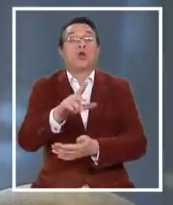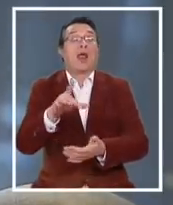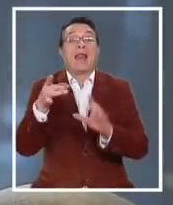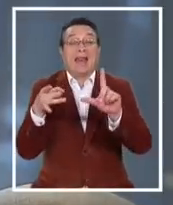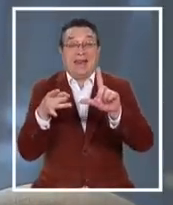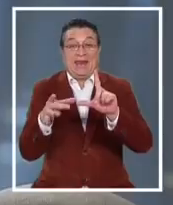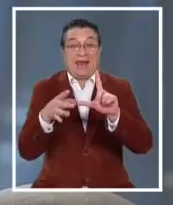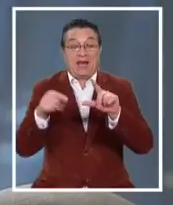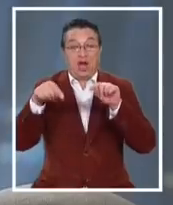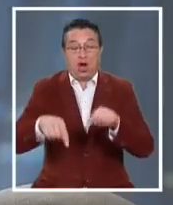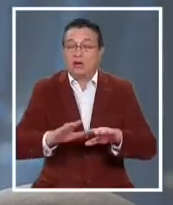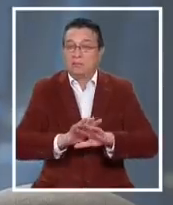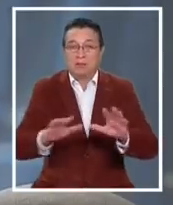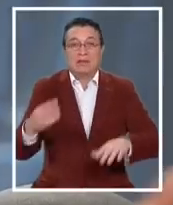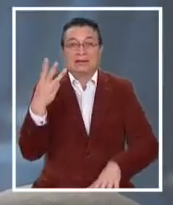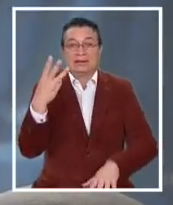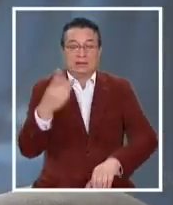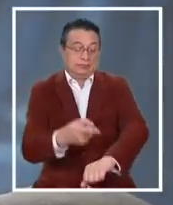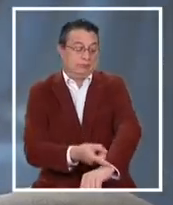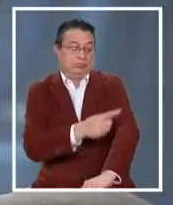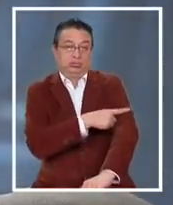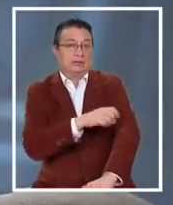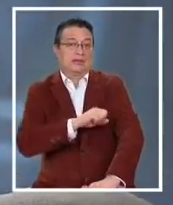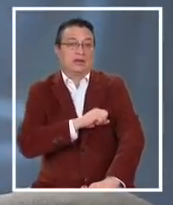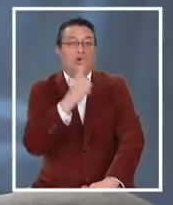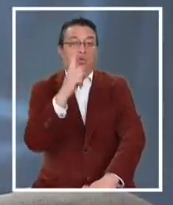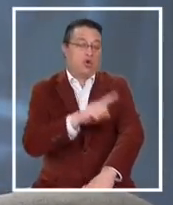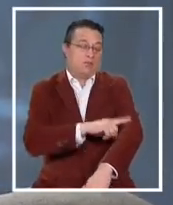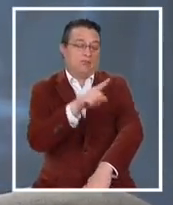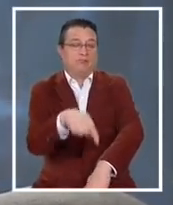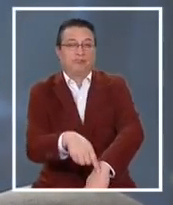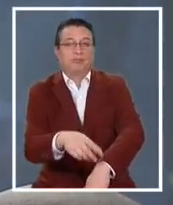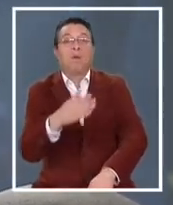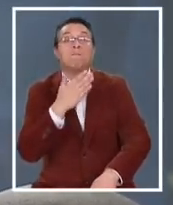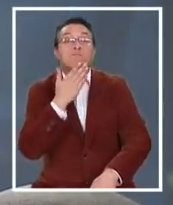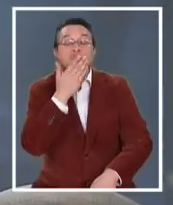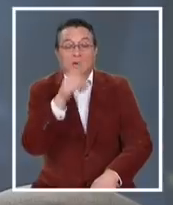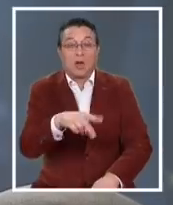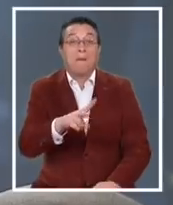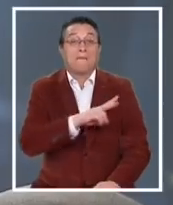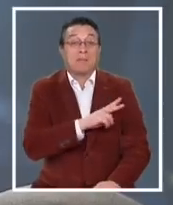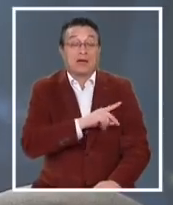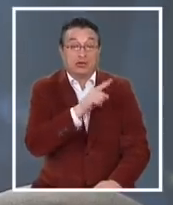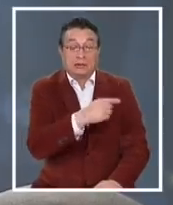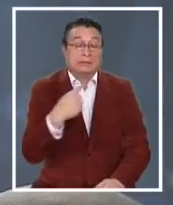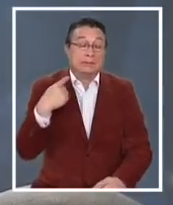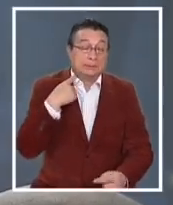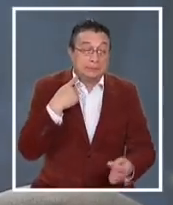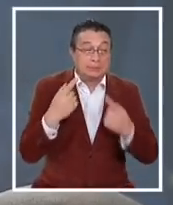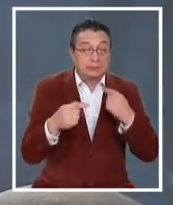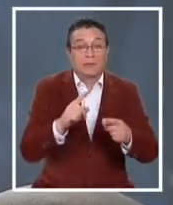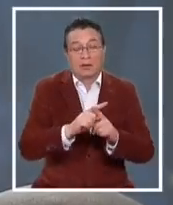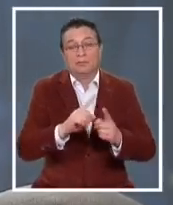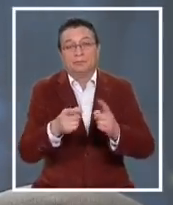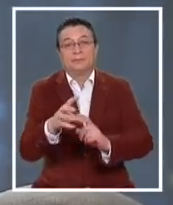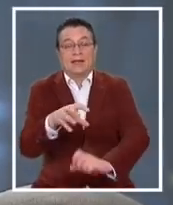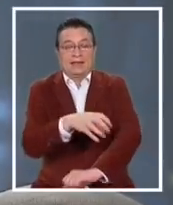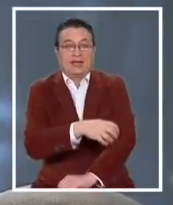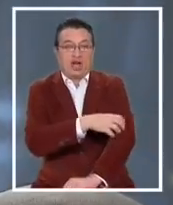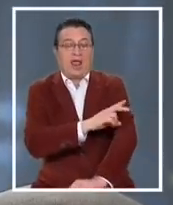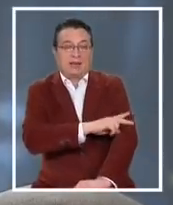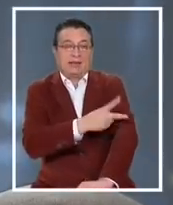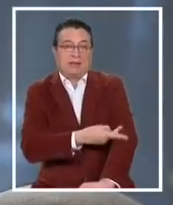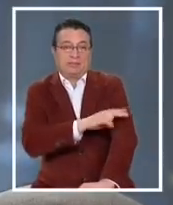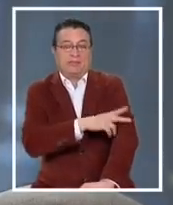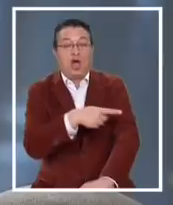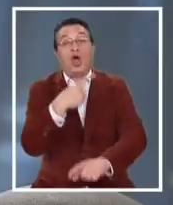complicado, 3 pacientes a Santiago, 1 a Punta Arena. Estaba complicado hoy día Valparaíso, estamos tratando de gestionar traslado intrarregional y